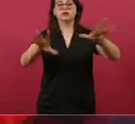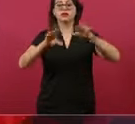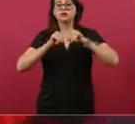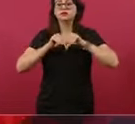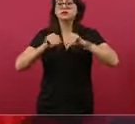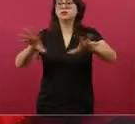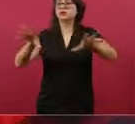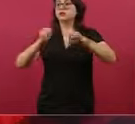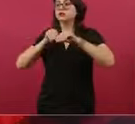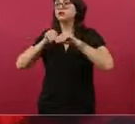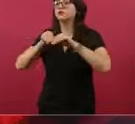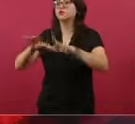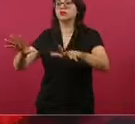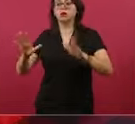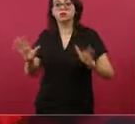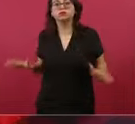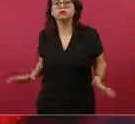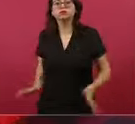Bueno,